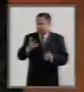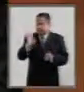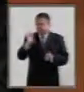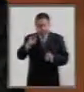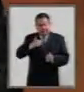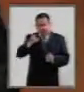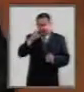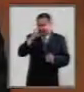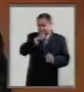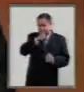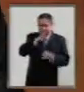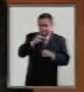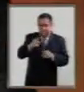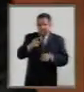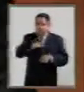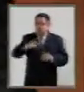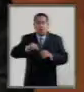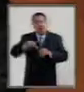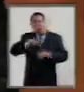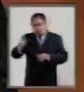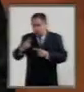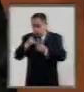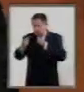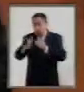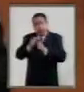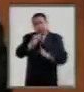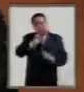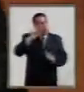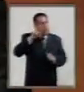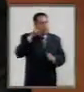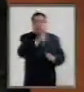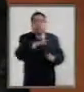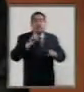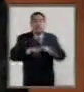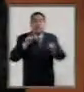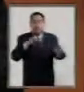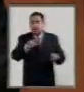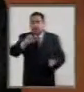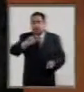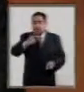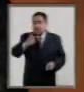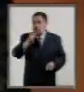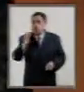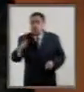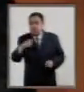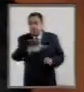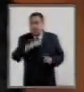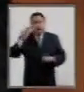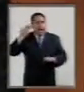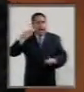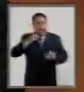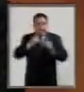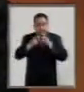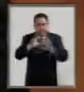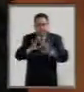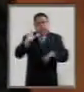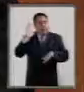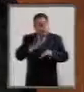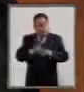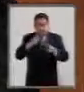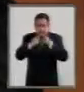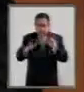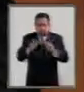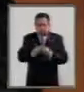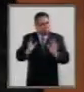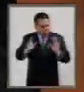preocupaciones, tengamos un diálogo con la autoridad competente, que es la Secretaría de Gobernación. Ya en su momento lo tuvimos. Si quieren ampliar esa discusión,